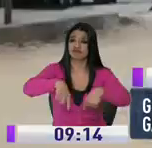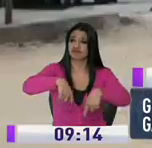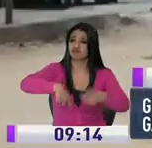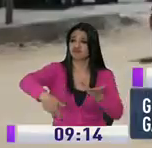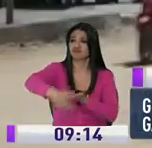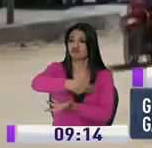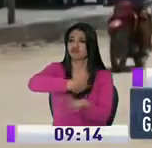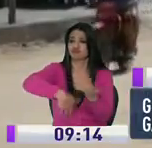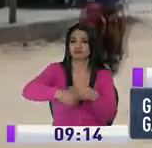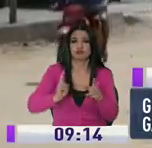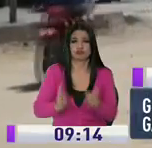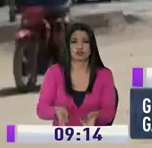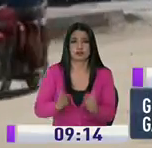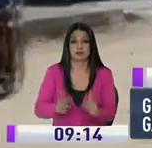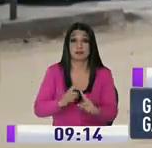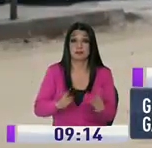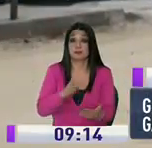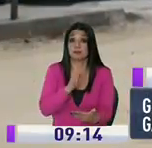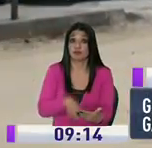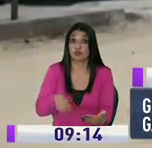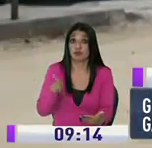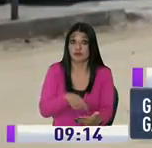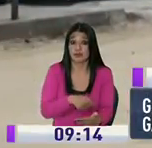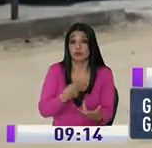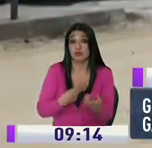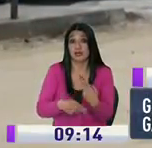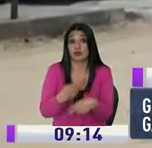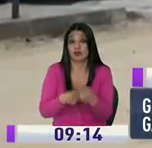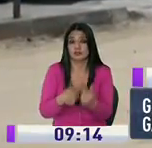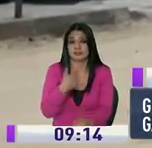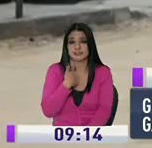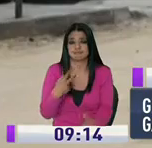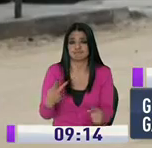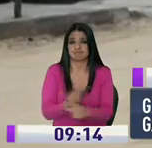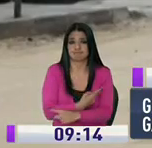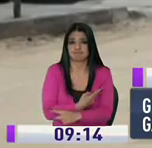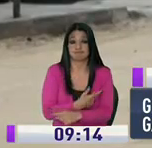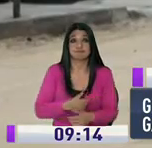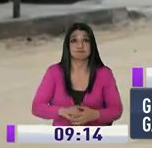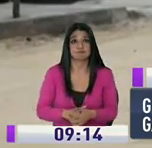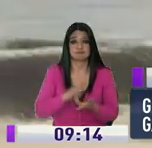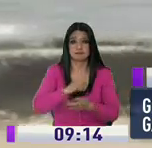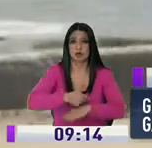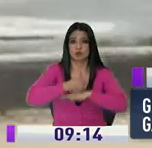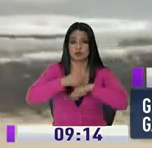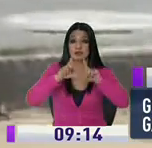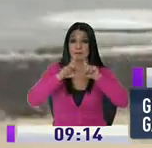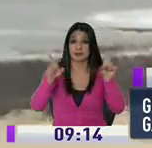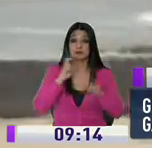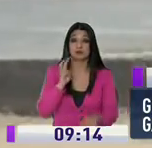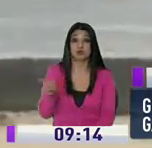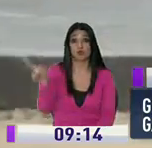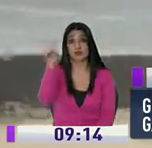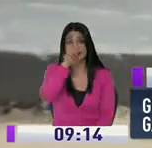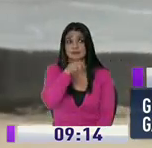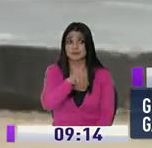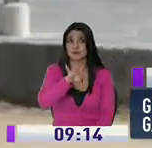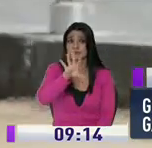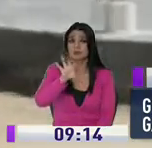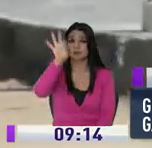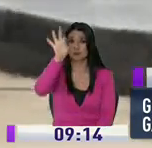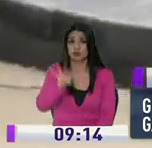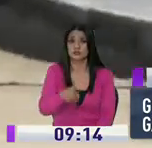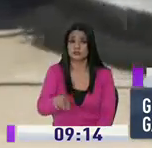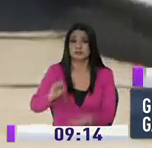normal, pero la prohibición pondría en riesgo los negocios de las islas, ya que según la Cámara de Comercio, el turismo representa el 95%